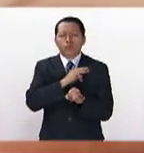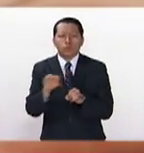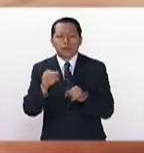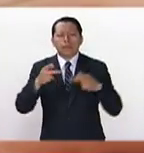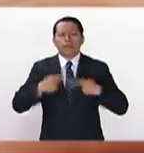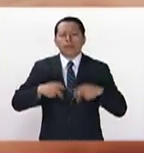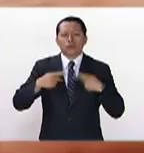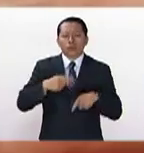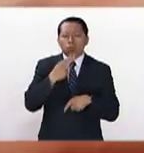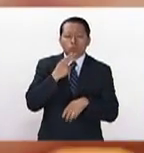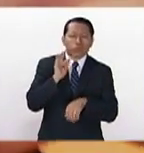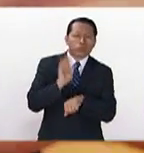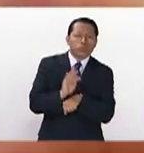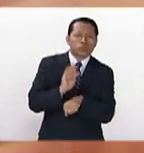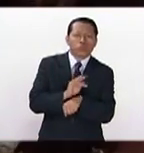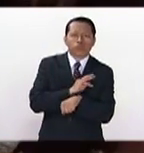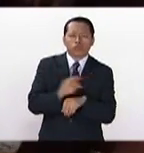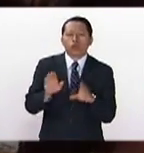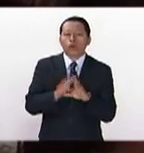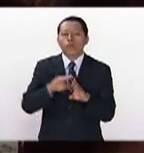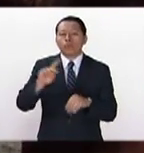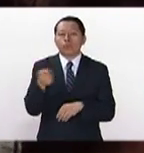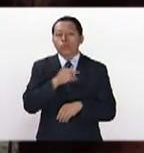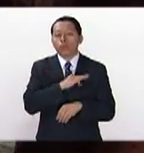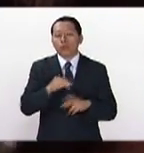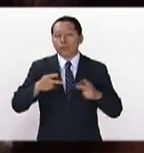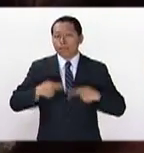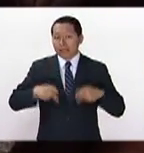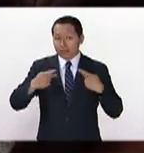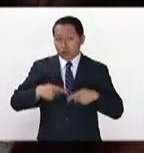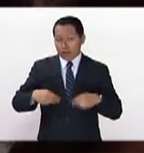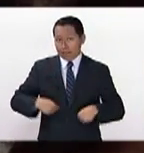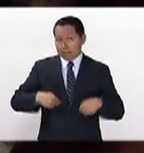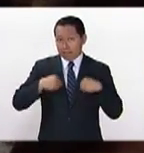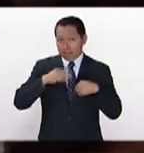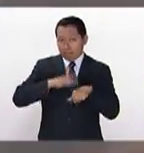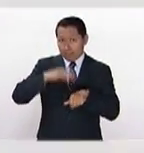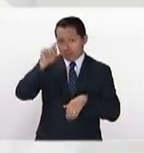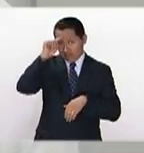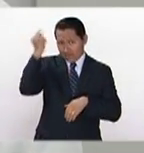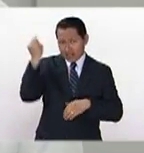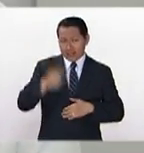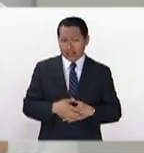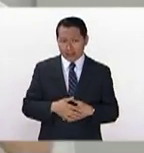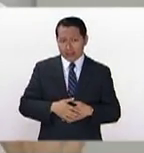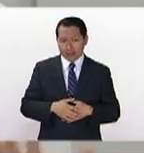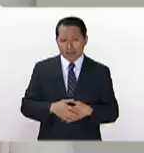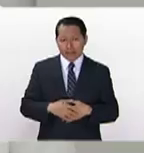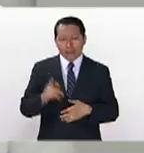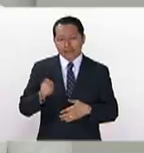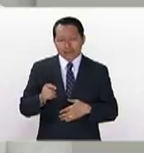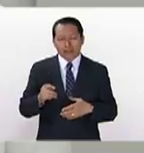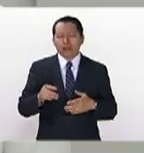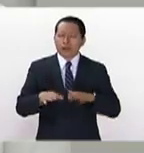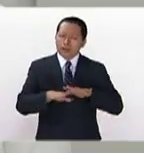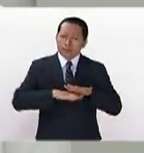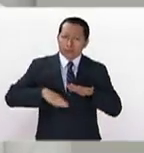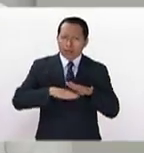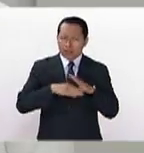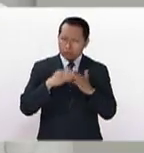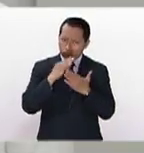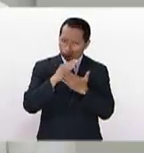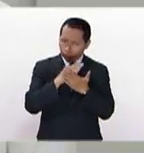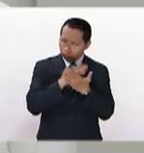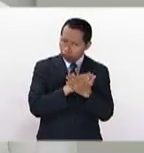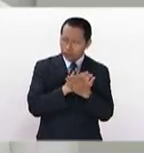los usuarios y buscan cómo emplear la tecnología para que la vida de los ciudadanos sea más fácil. Todo el principio sobre el cual se ha instrumentado